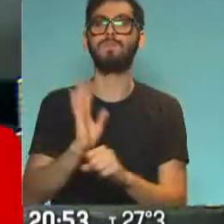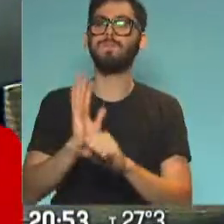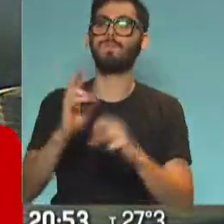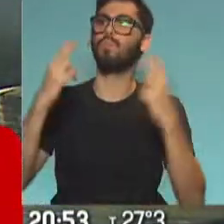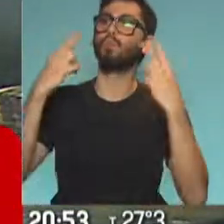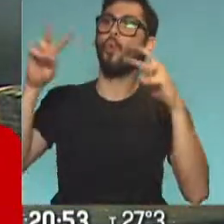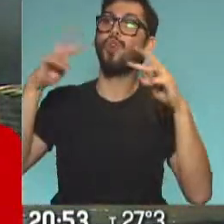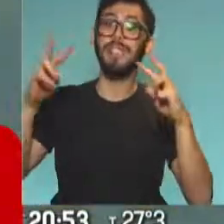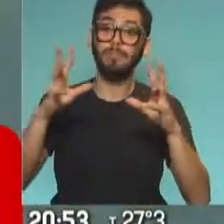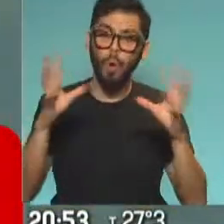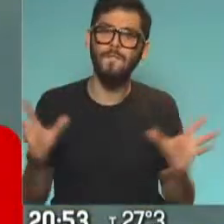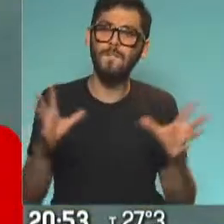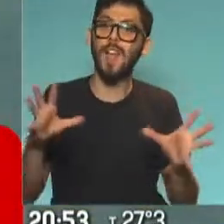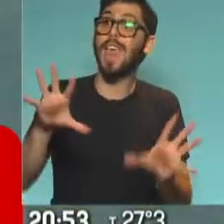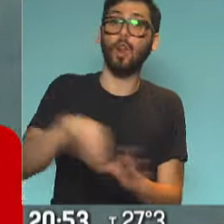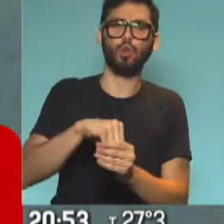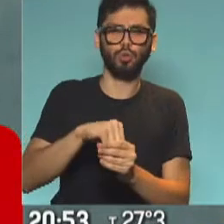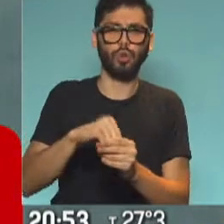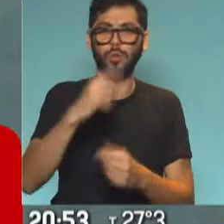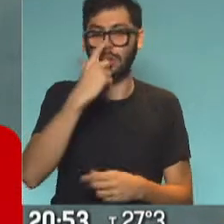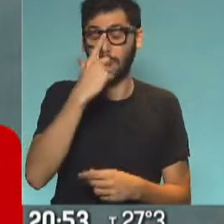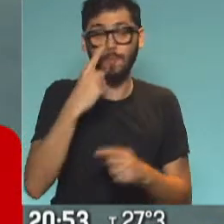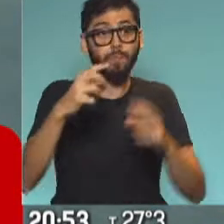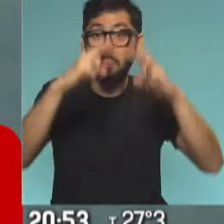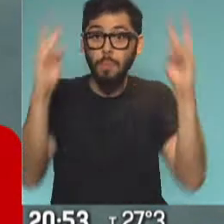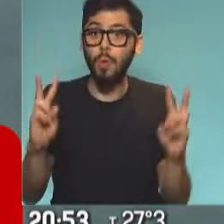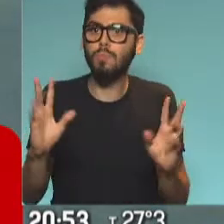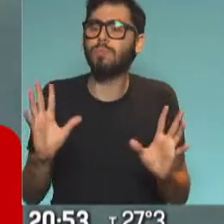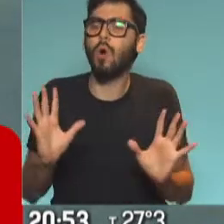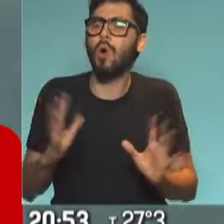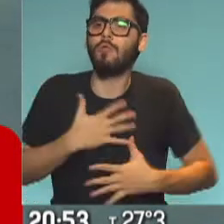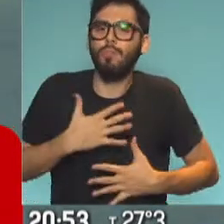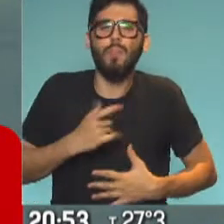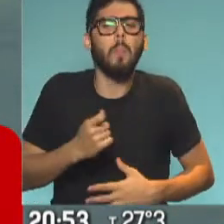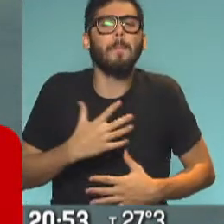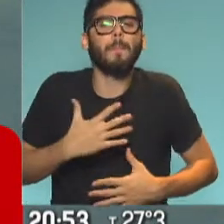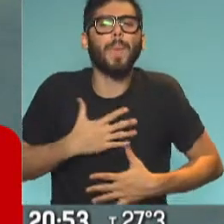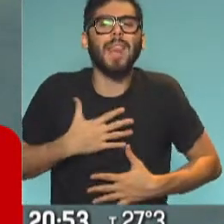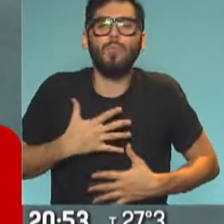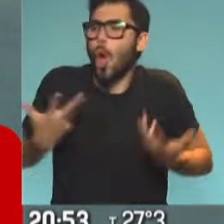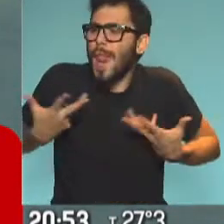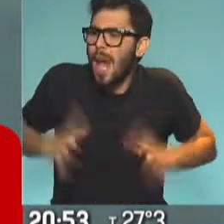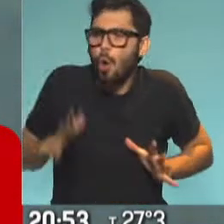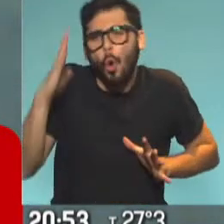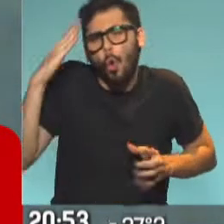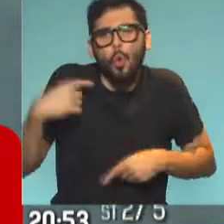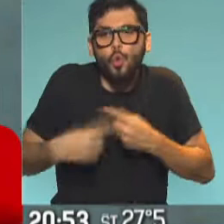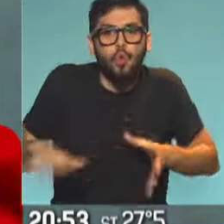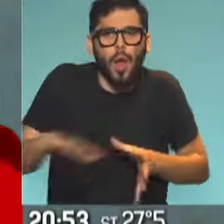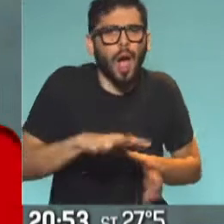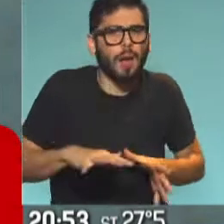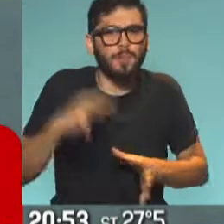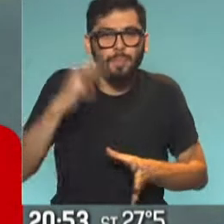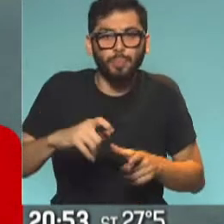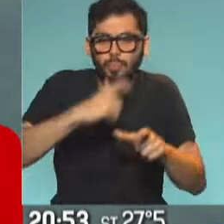potenciador de inclusión. Poner en valor el patrimonio natural, cultural, histórico que tiene este territorio. Habitualmente se conoce a la